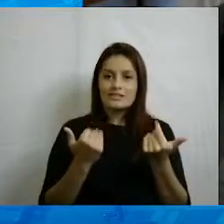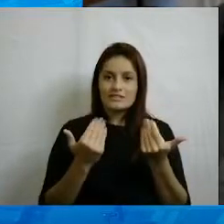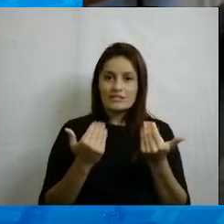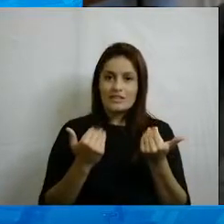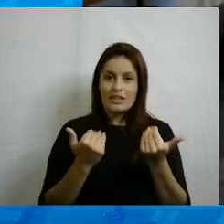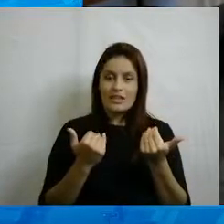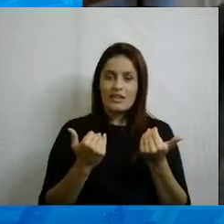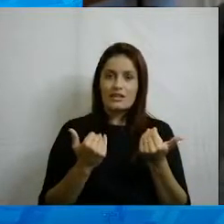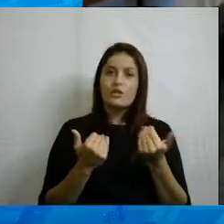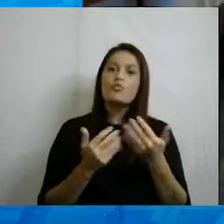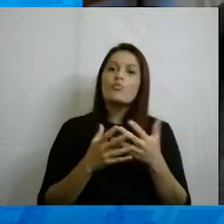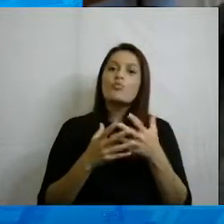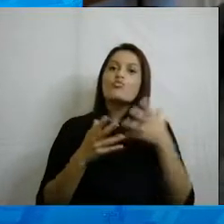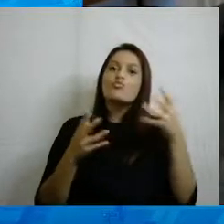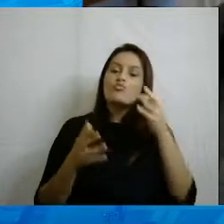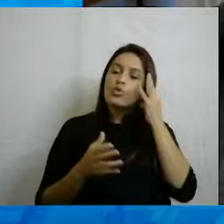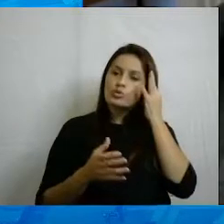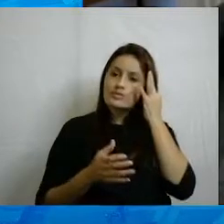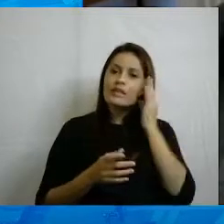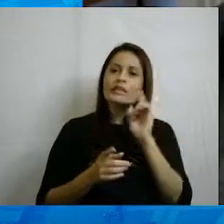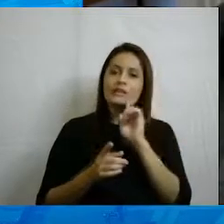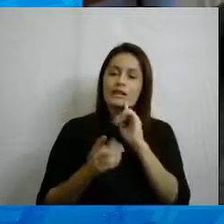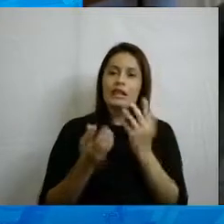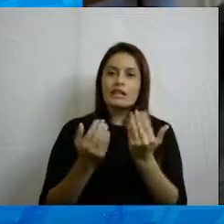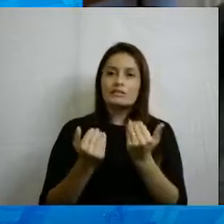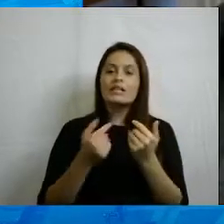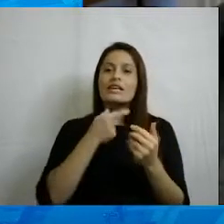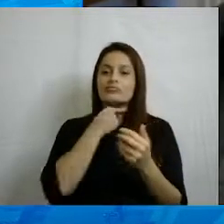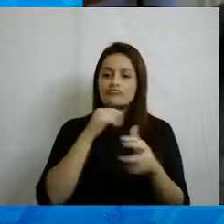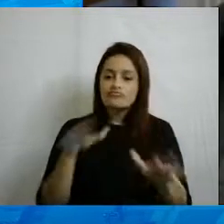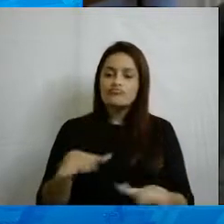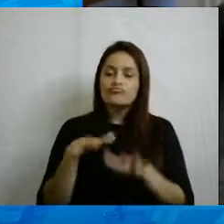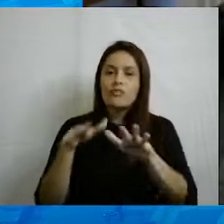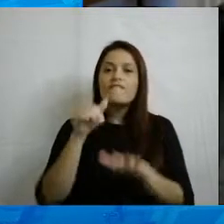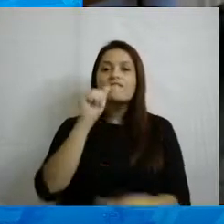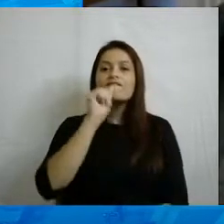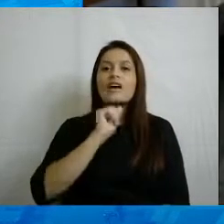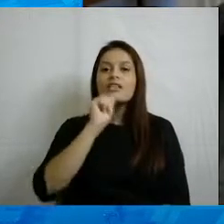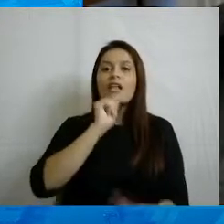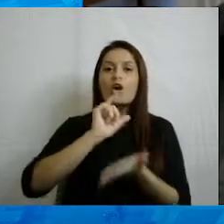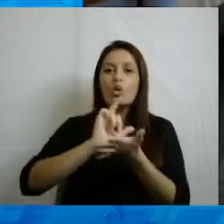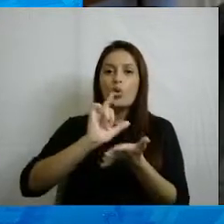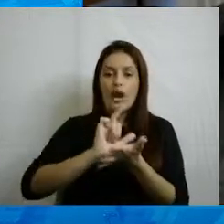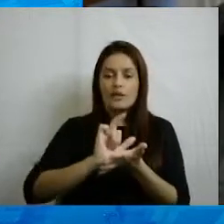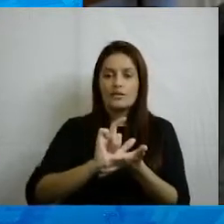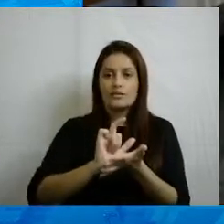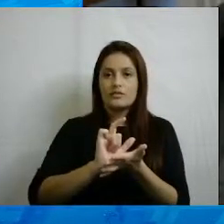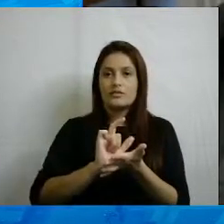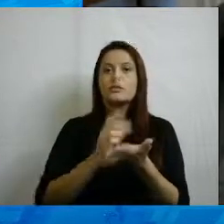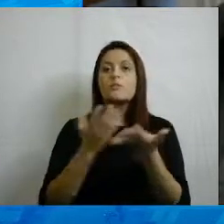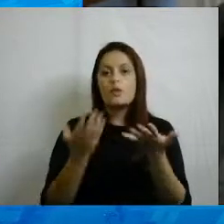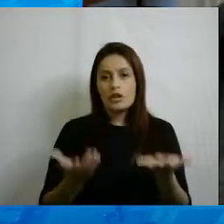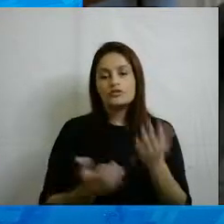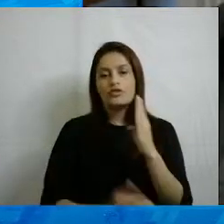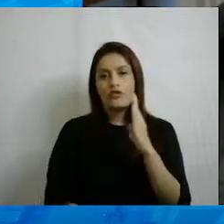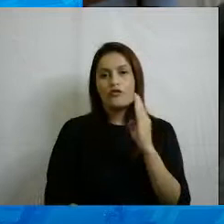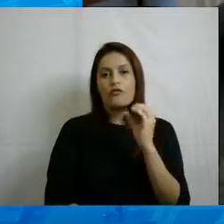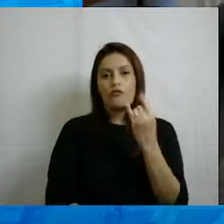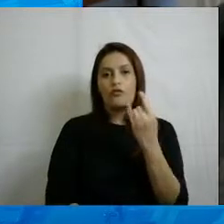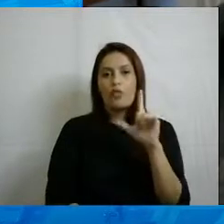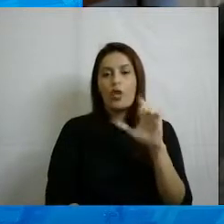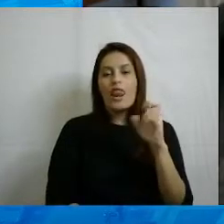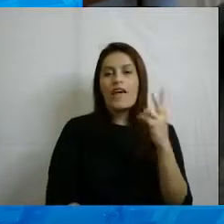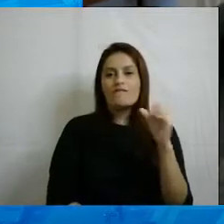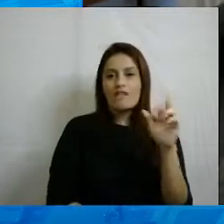necesidades. Muchas, somos hartas mujeres que queremos emprender y nos falta el lugar donde hacerlo. Y para eso está el bulevar. Sí, bueno,